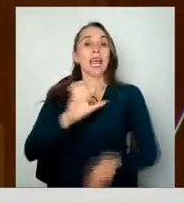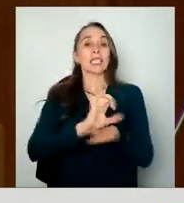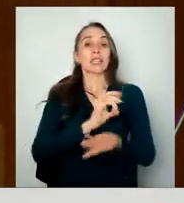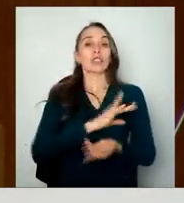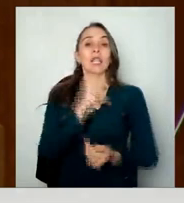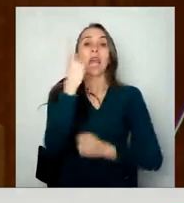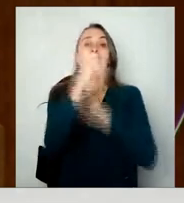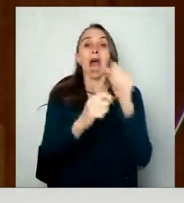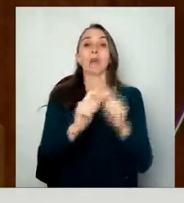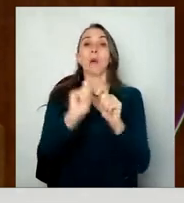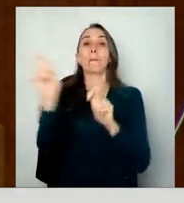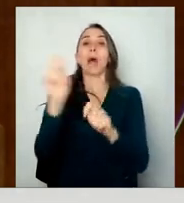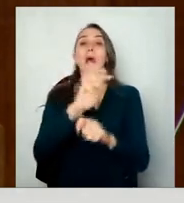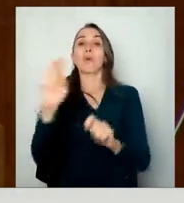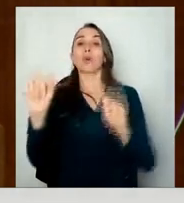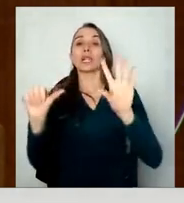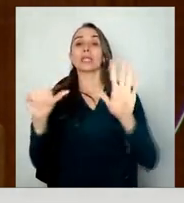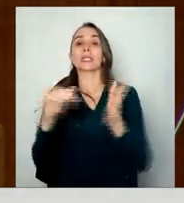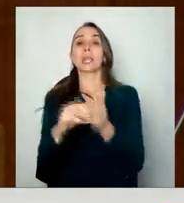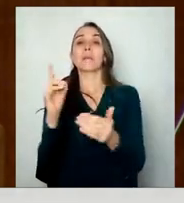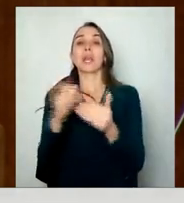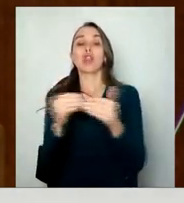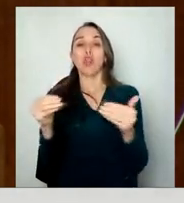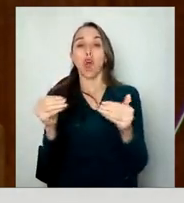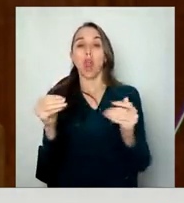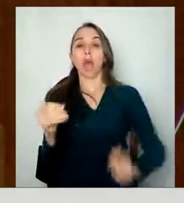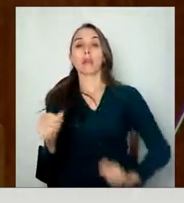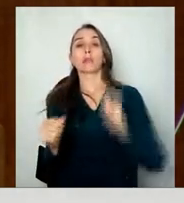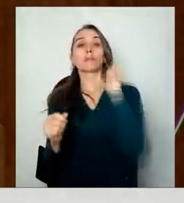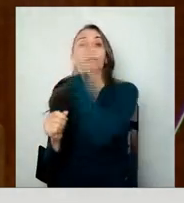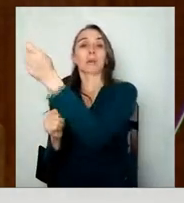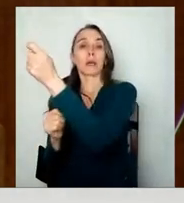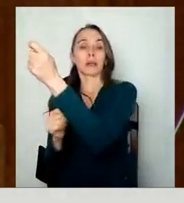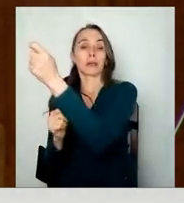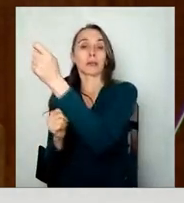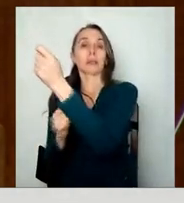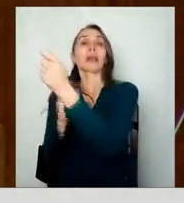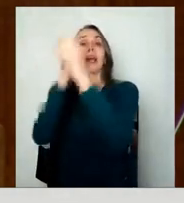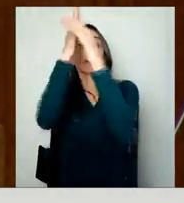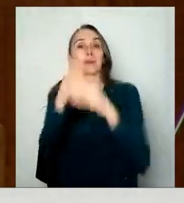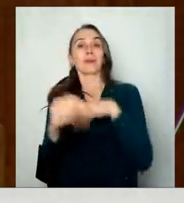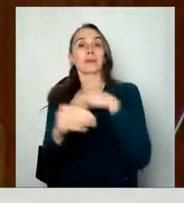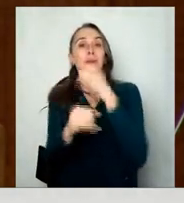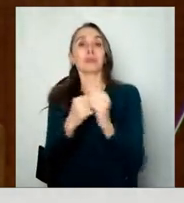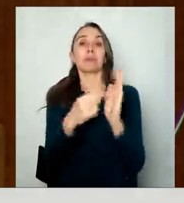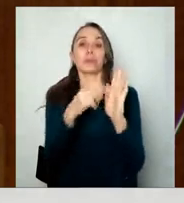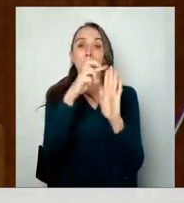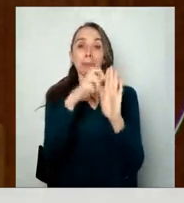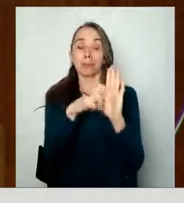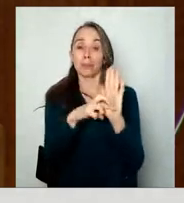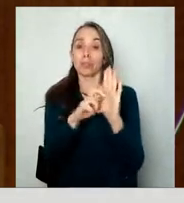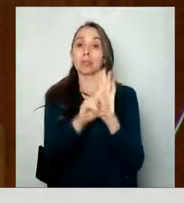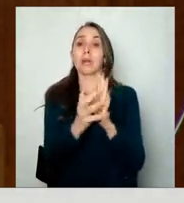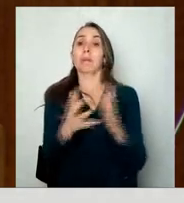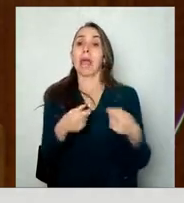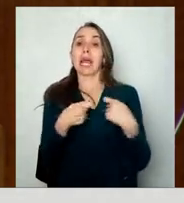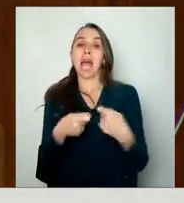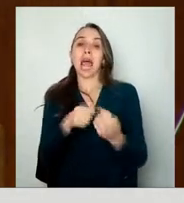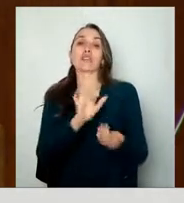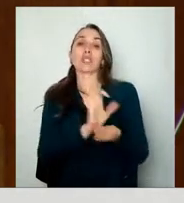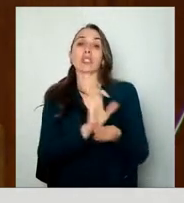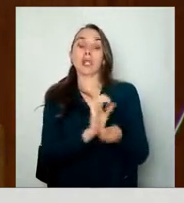de seis mil dólares en consecuencia el presente proyecto y roga un mayor gasto fiscal por dicho monto